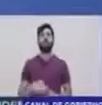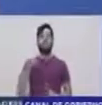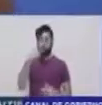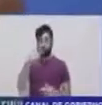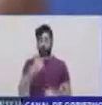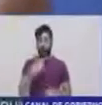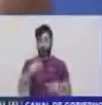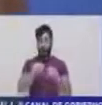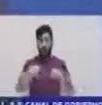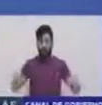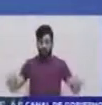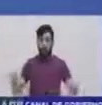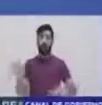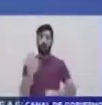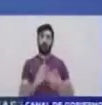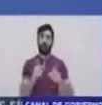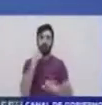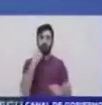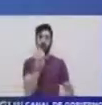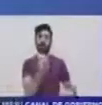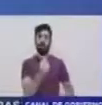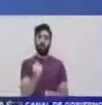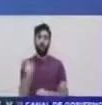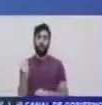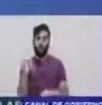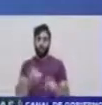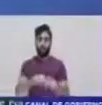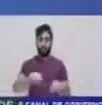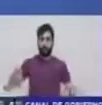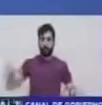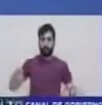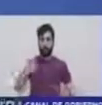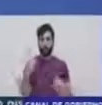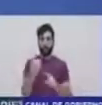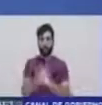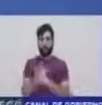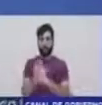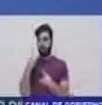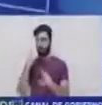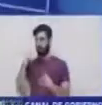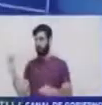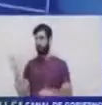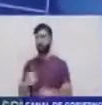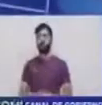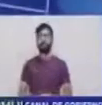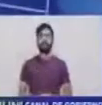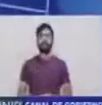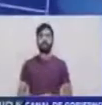apoyar de una barra o una barra de o el palo de escoba.